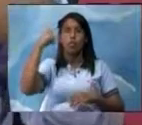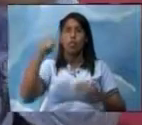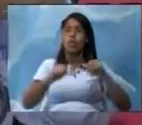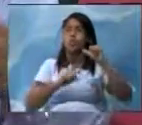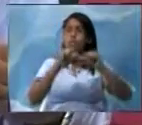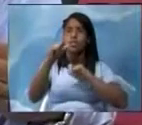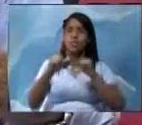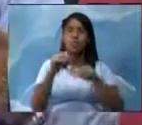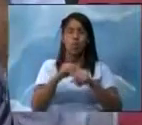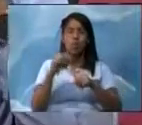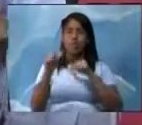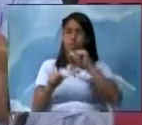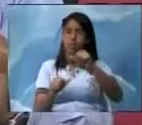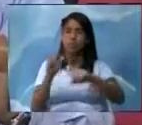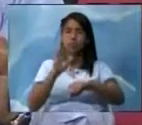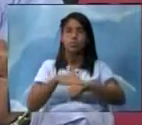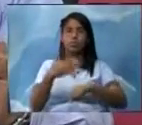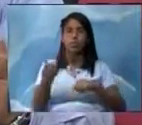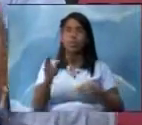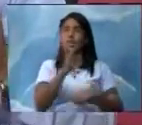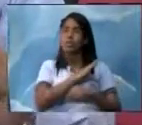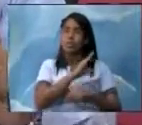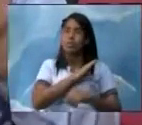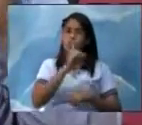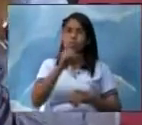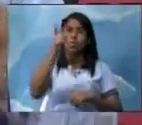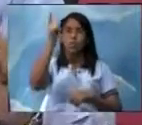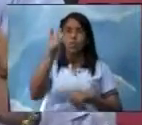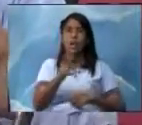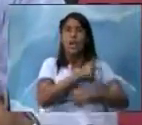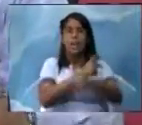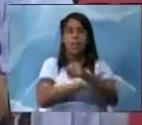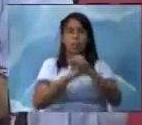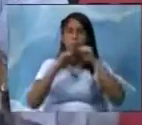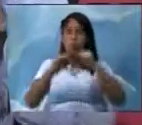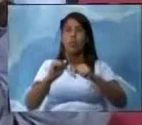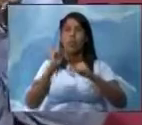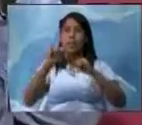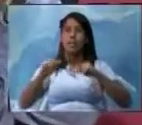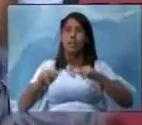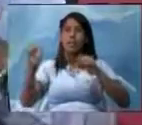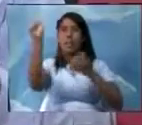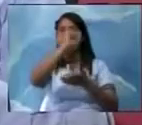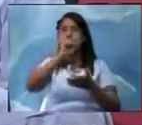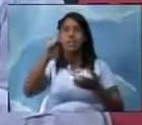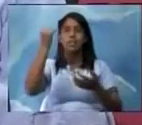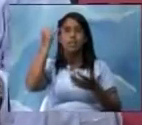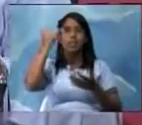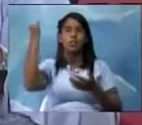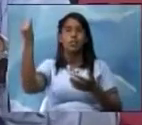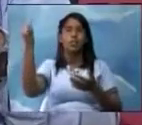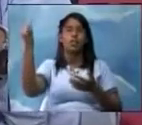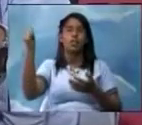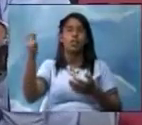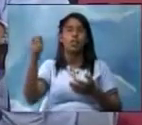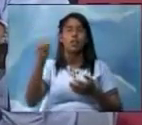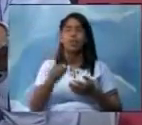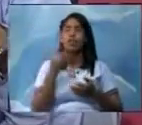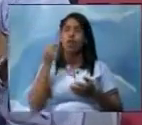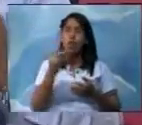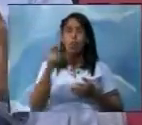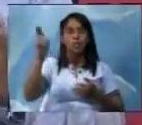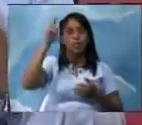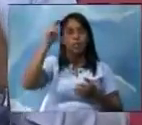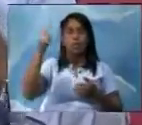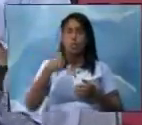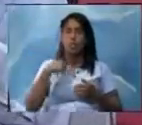los siglos En los siglos porque suyo son El Poder y la sabiduría Daniel reconoce y